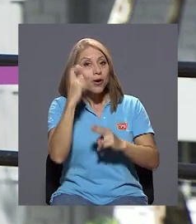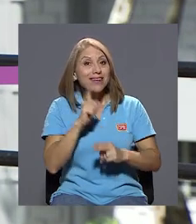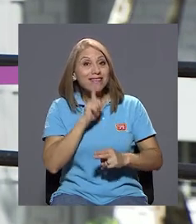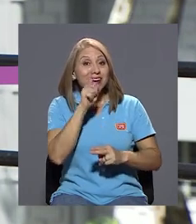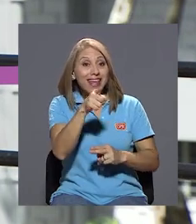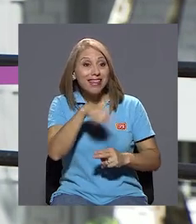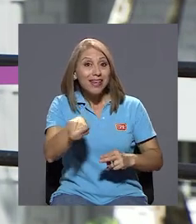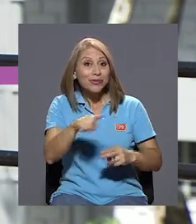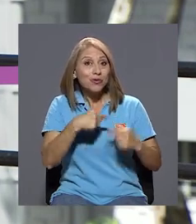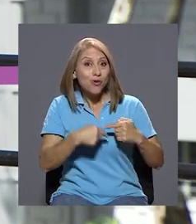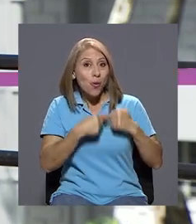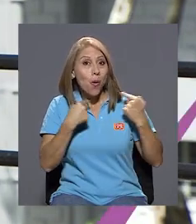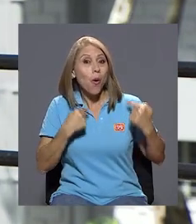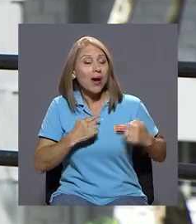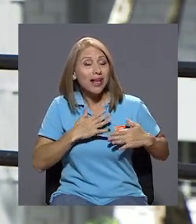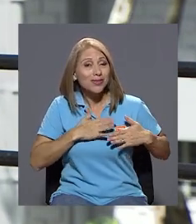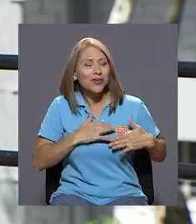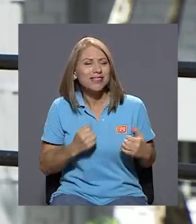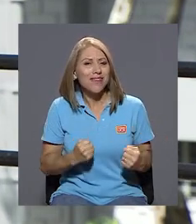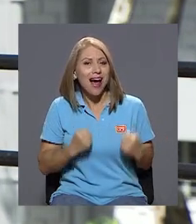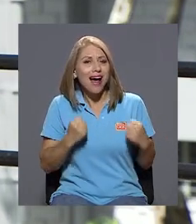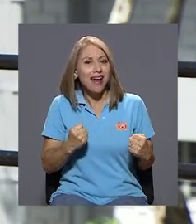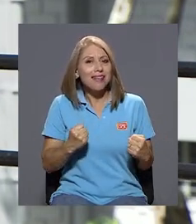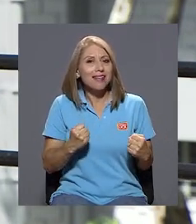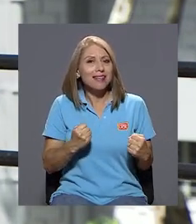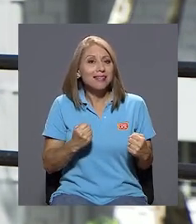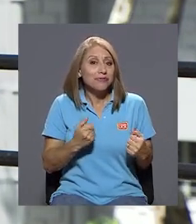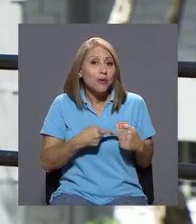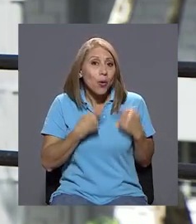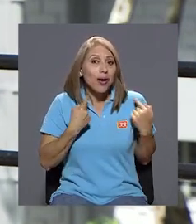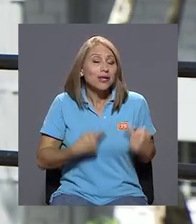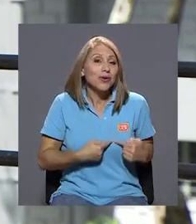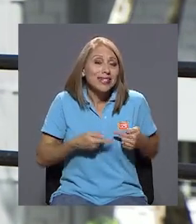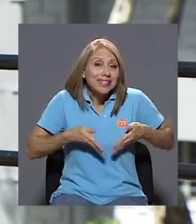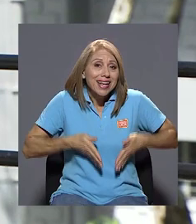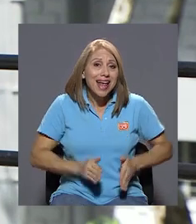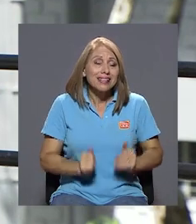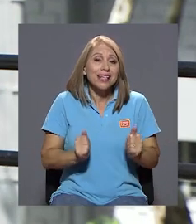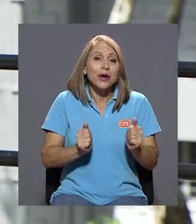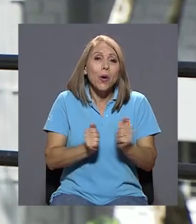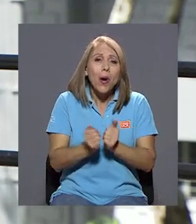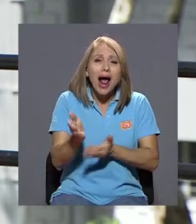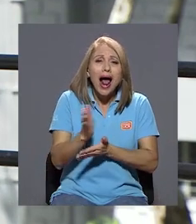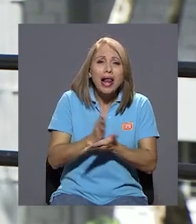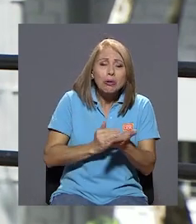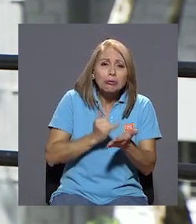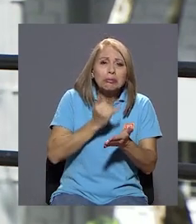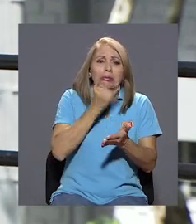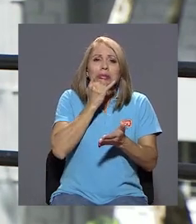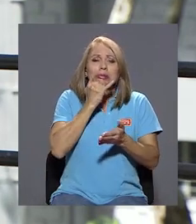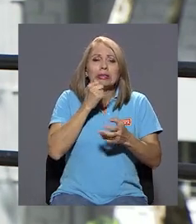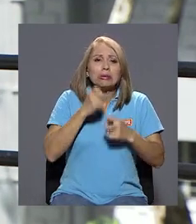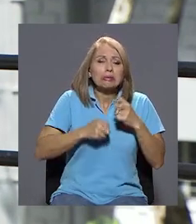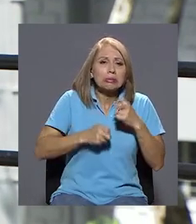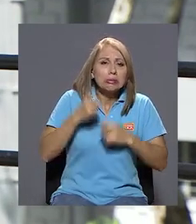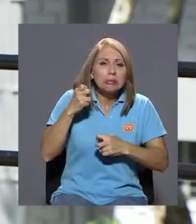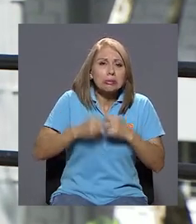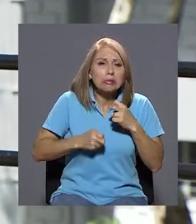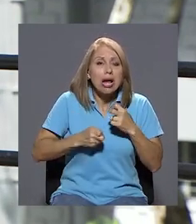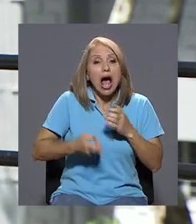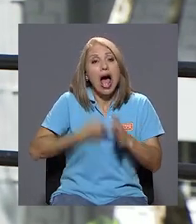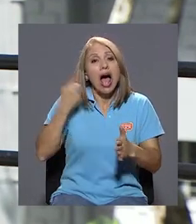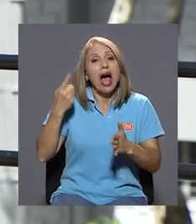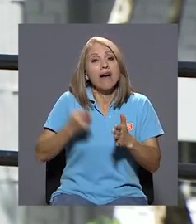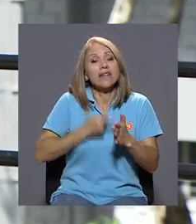son corazones muy valientes, son corazones que nacen con alguna malformación, algún defecto, eso les